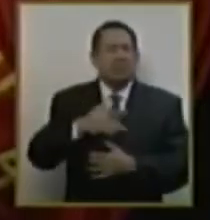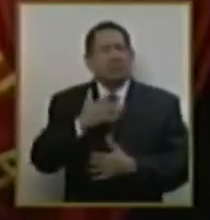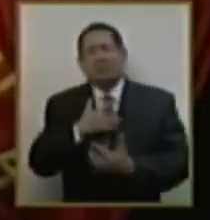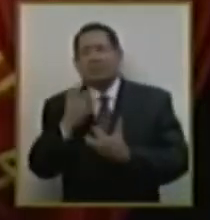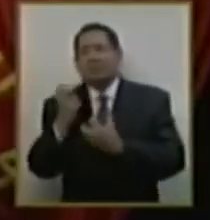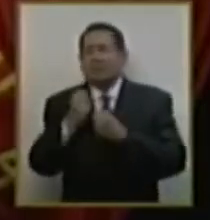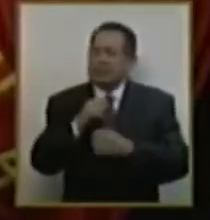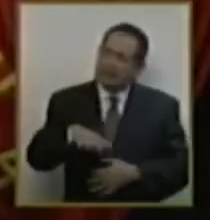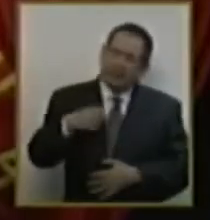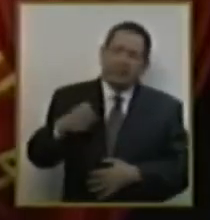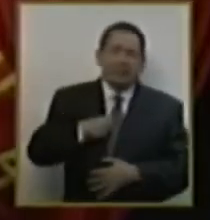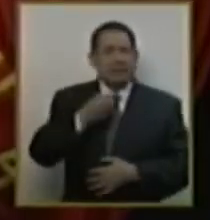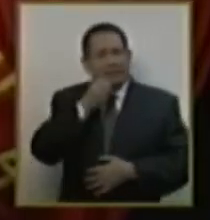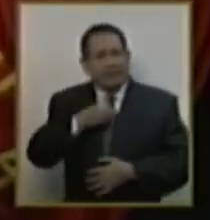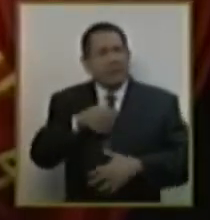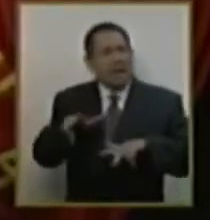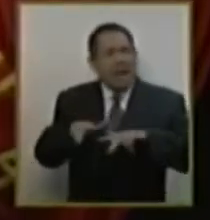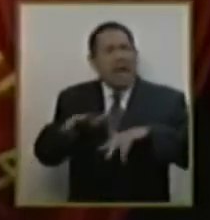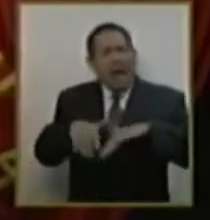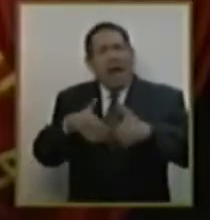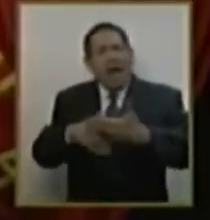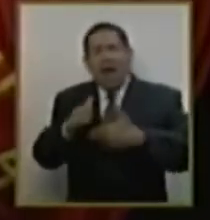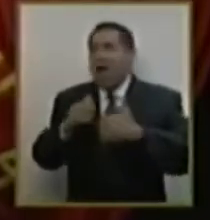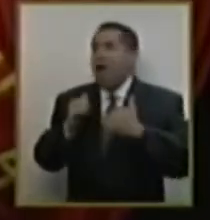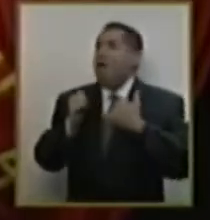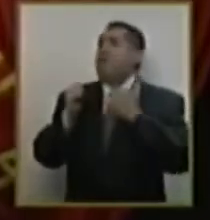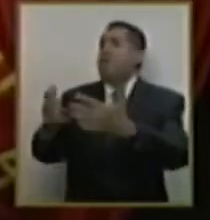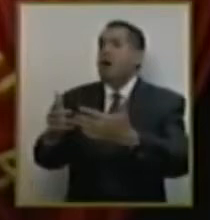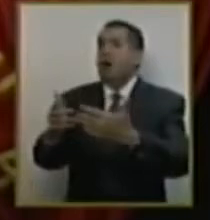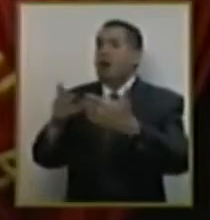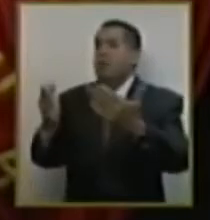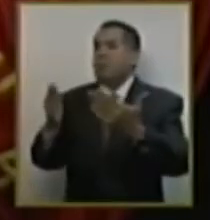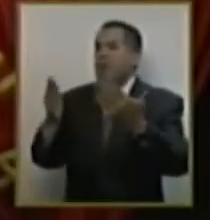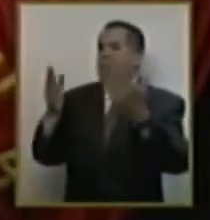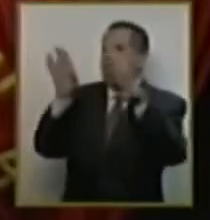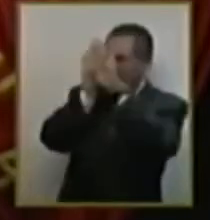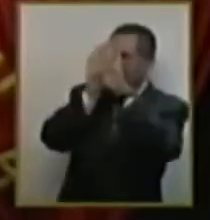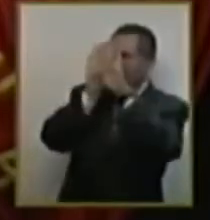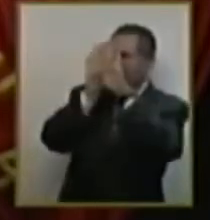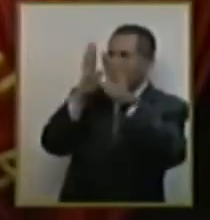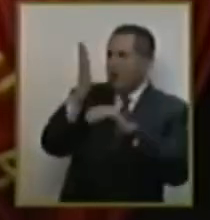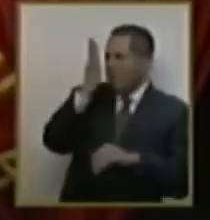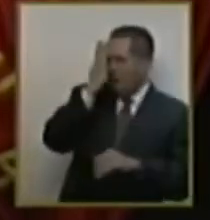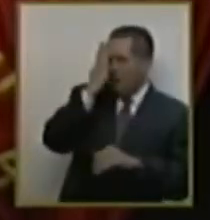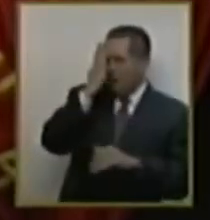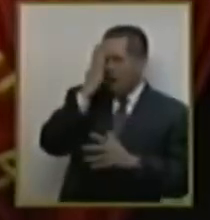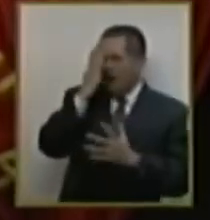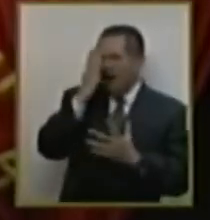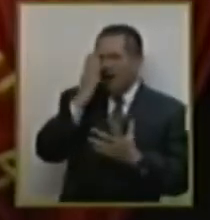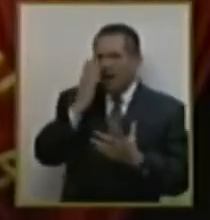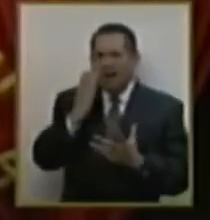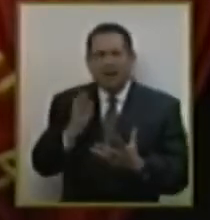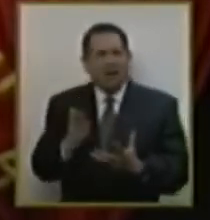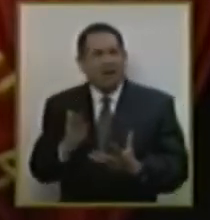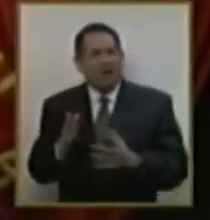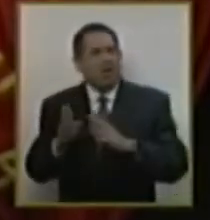últimas fuerzas para llegar hasta unas puertas que se les cierran en las narices, y hasta que las fronteras de